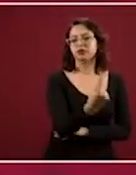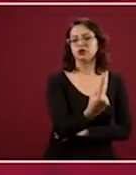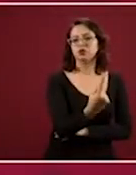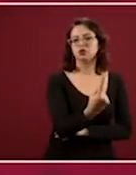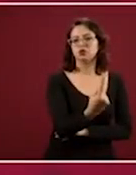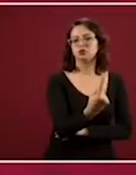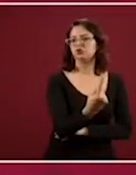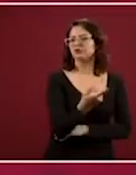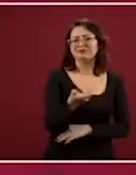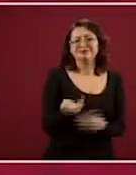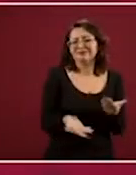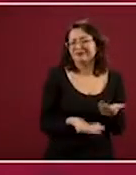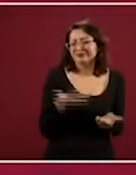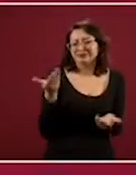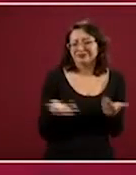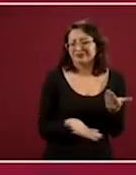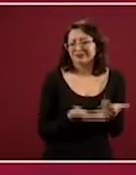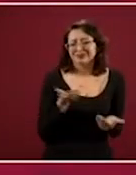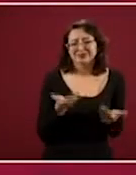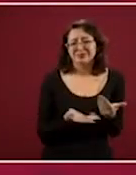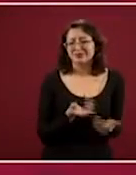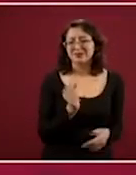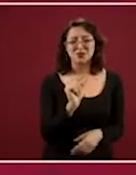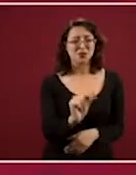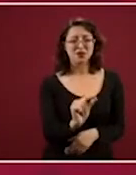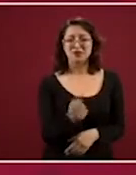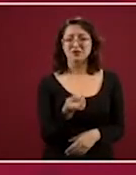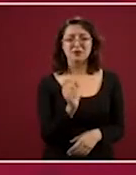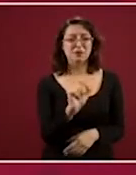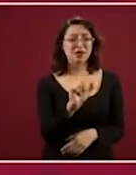Son muy pocas. Sí.